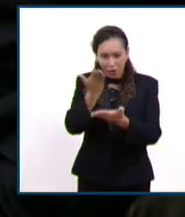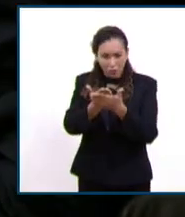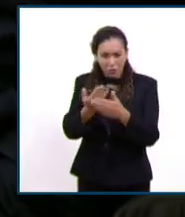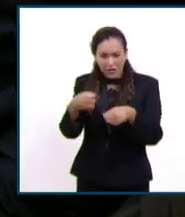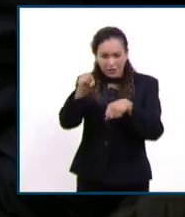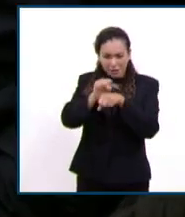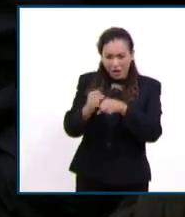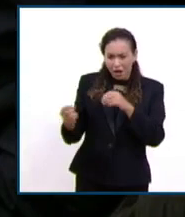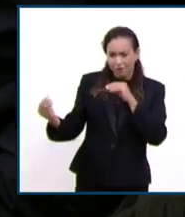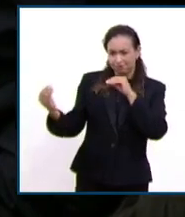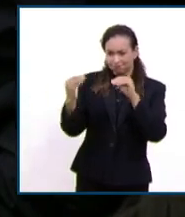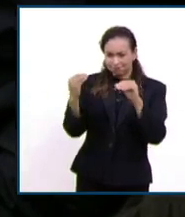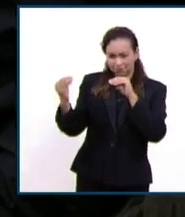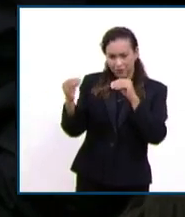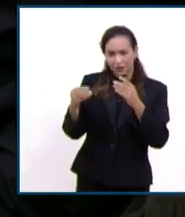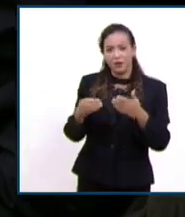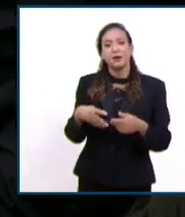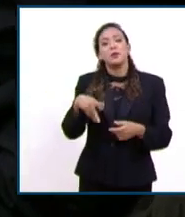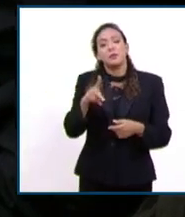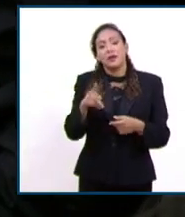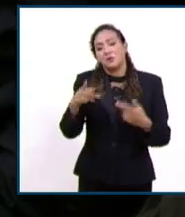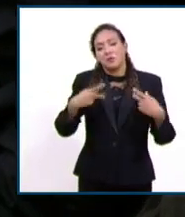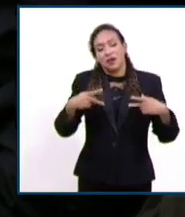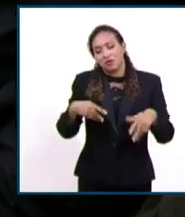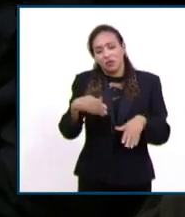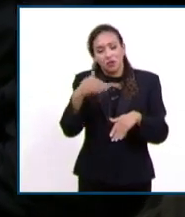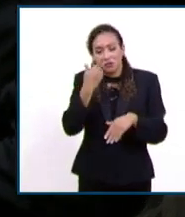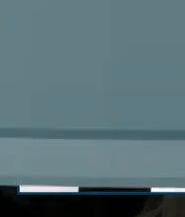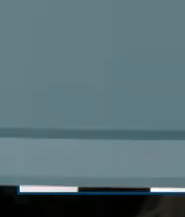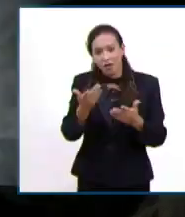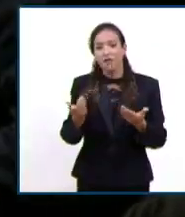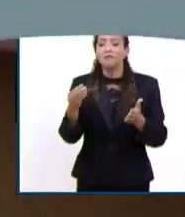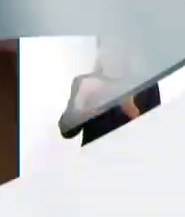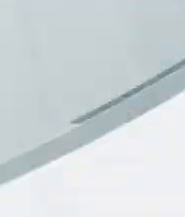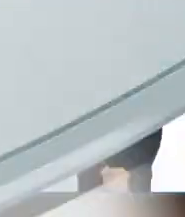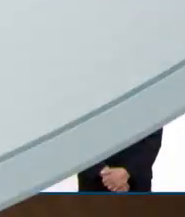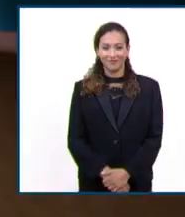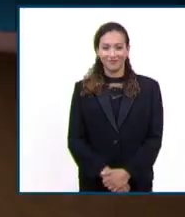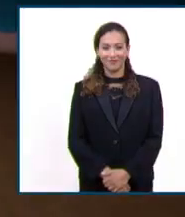atender el derecho de petición de los inconformes.